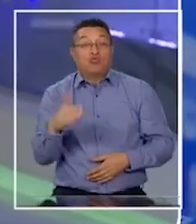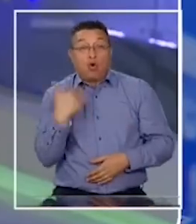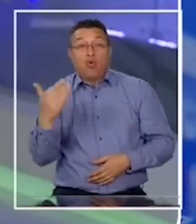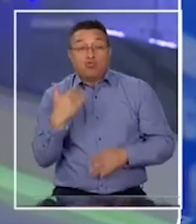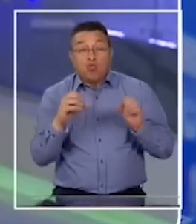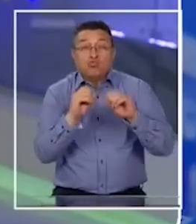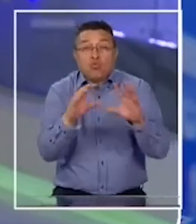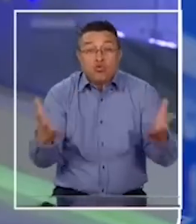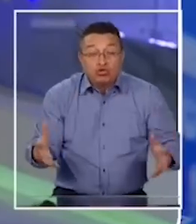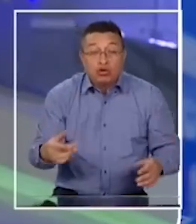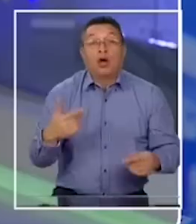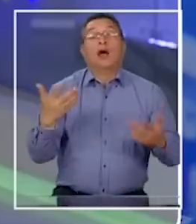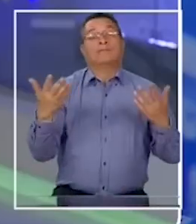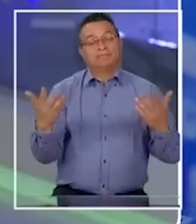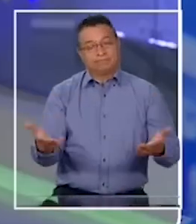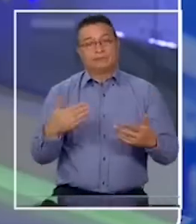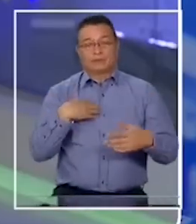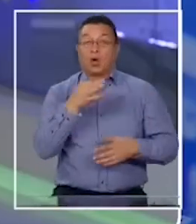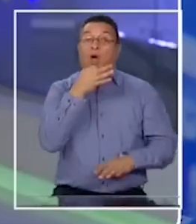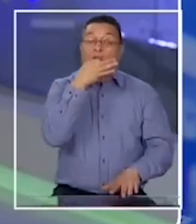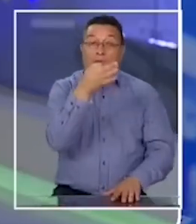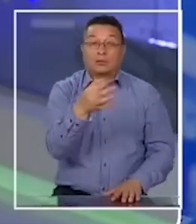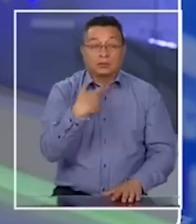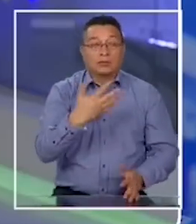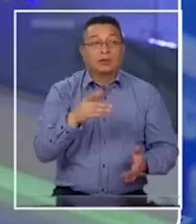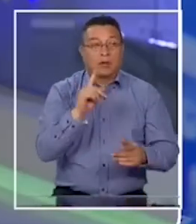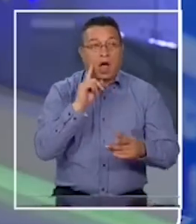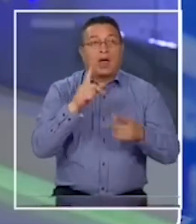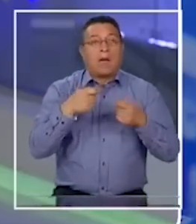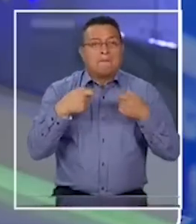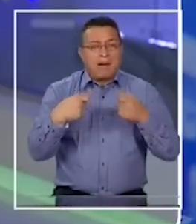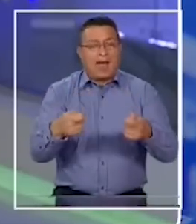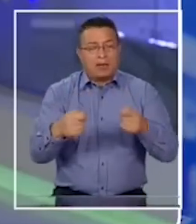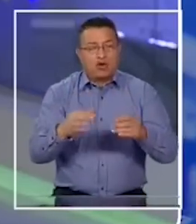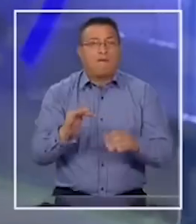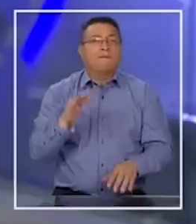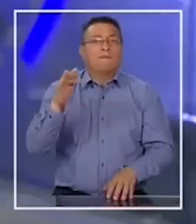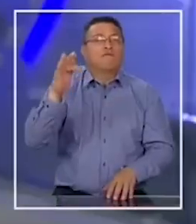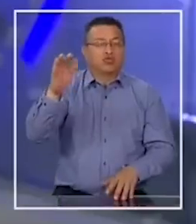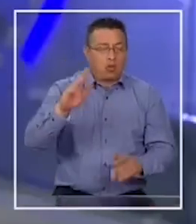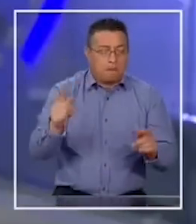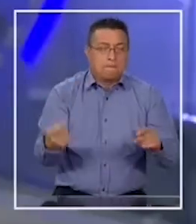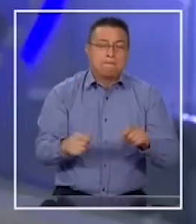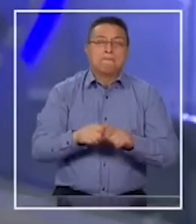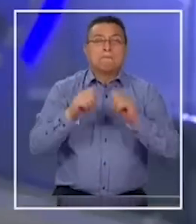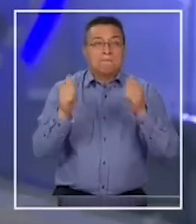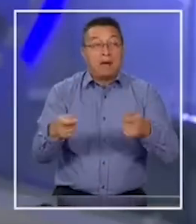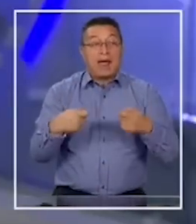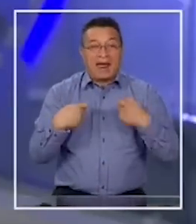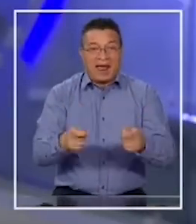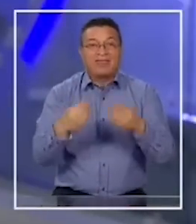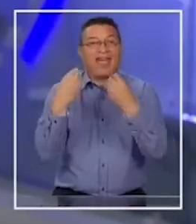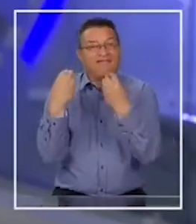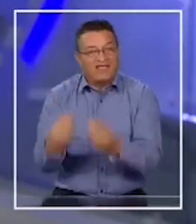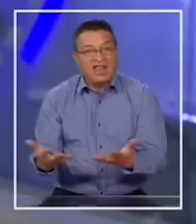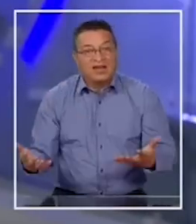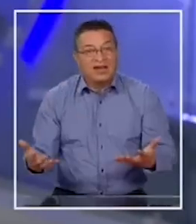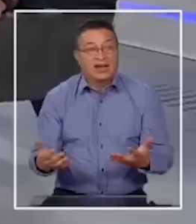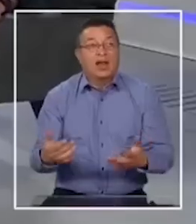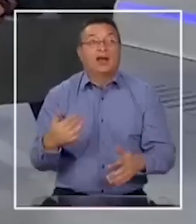Yo lo único que sostengo en materia de prevención penal probablemente vamos a tener que gastar más en el futuro pero vamos a estar bien